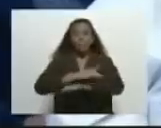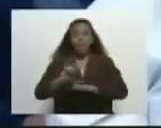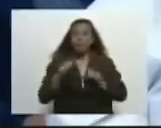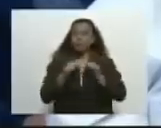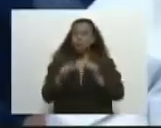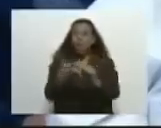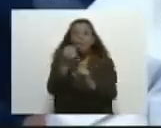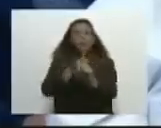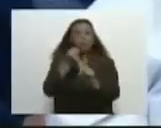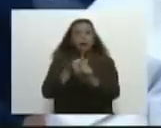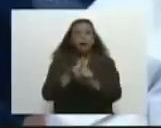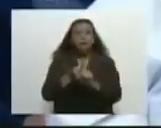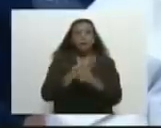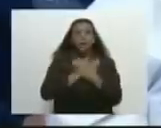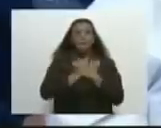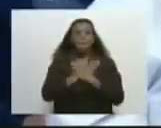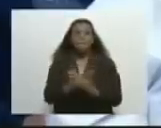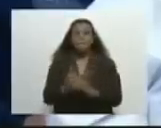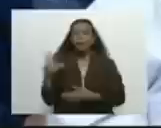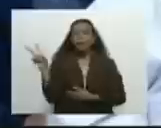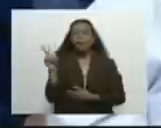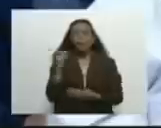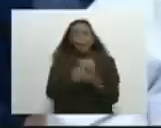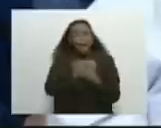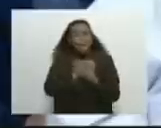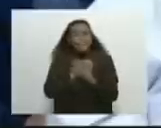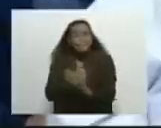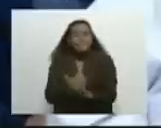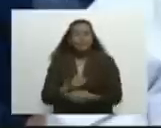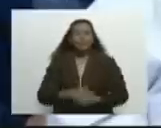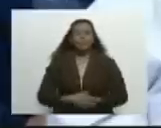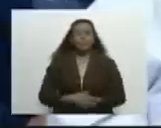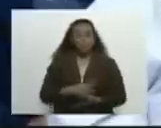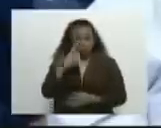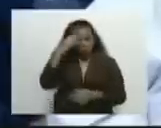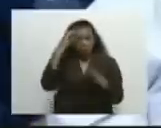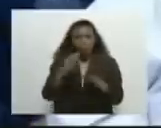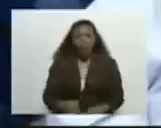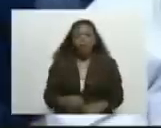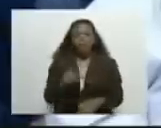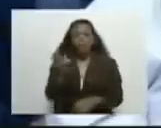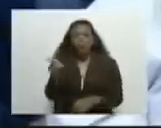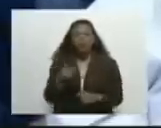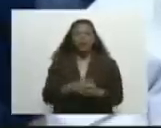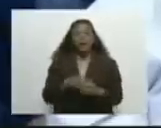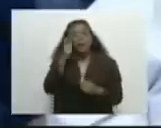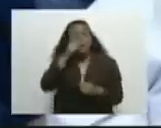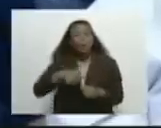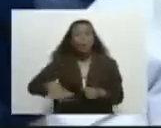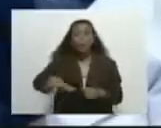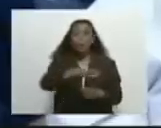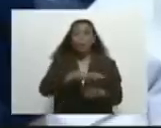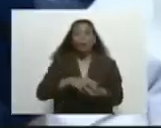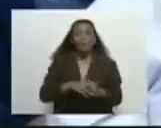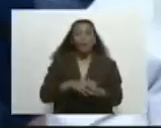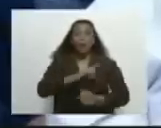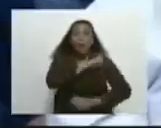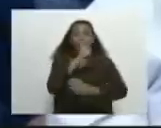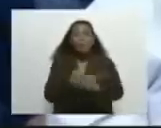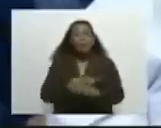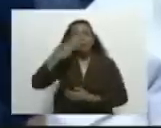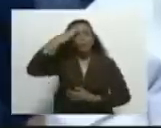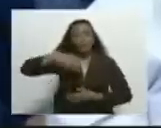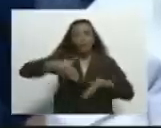por nuestra amada República Bolivariana de Venezuela. Cuente usted, mi comandante en jefe y el pueblo de Venezuela, con su Fuerza Armada